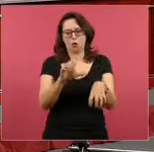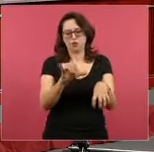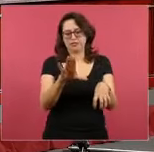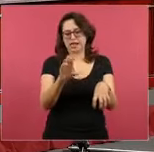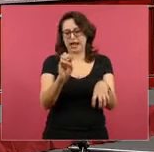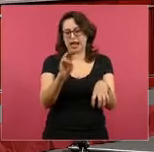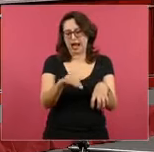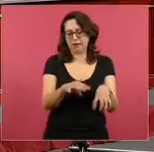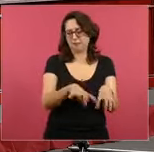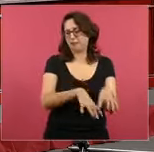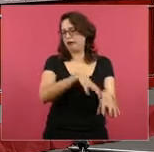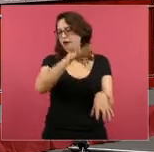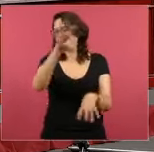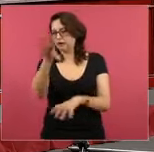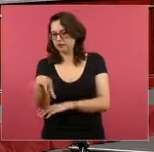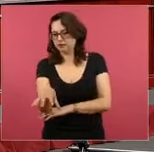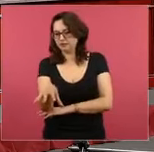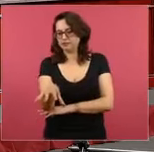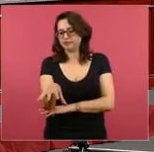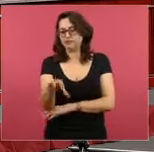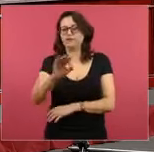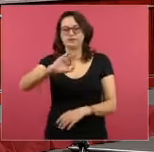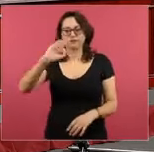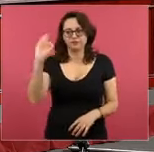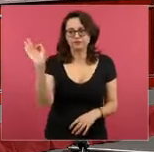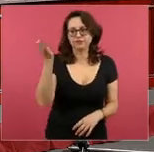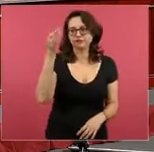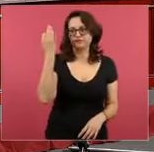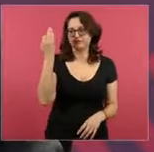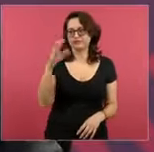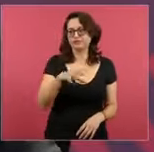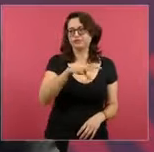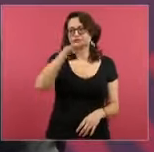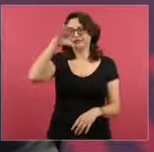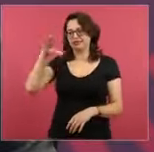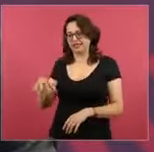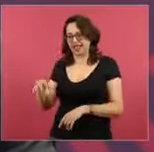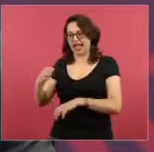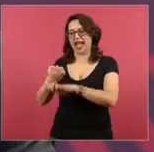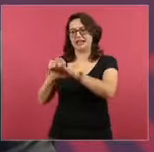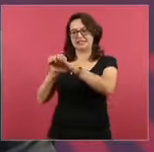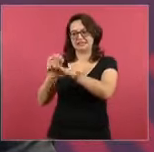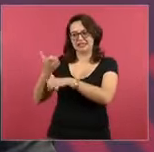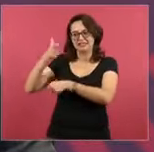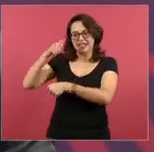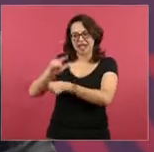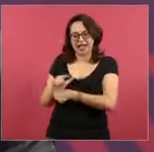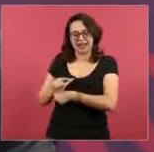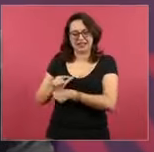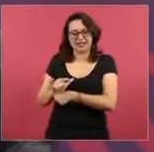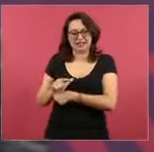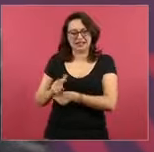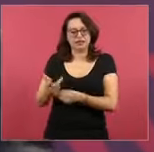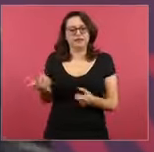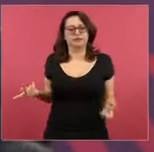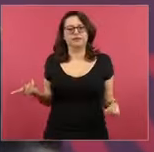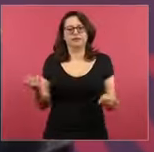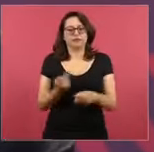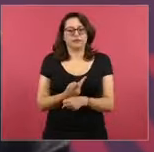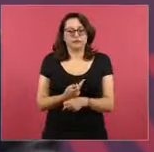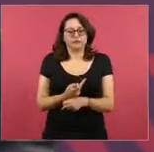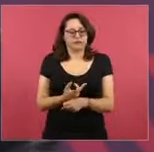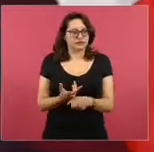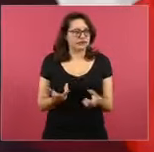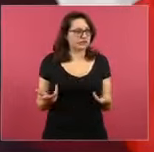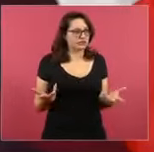también tenemos, o sea, lo que hace la federación, pero también lo que las entidades federativas aportan. Entonces, ahí